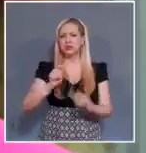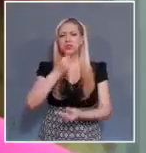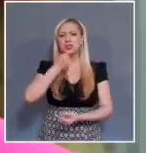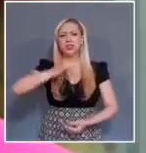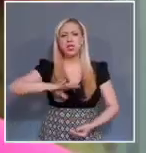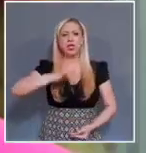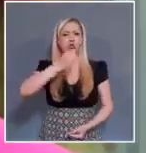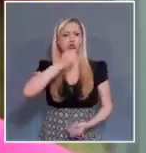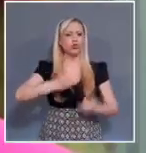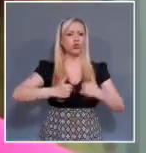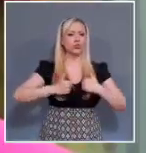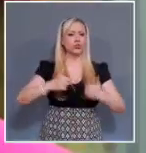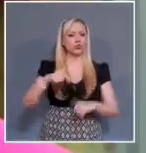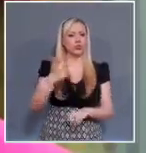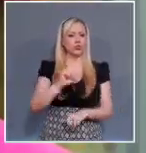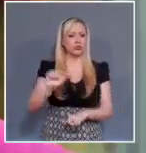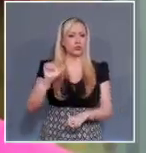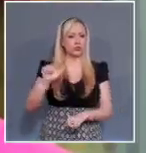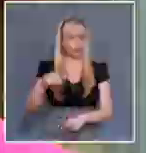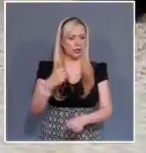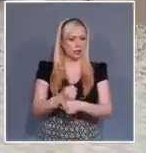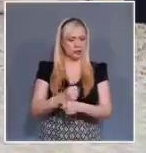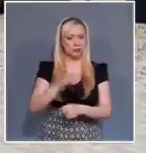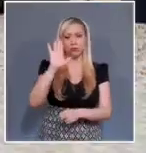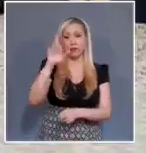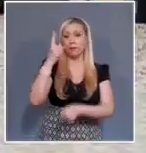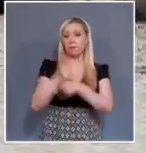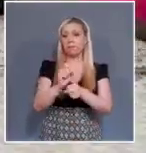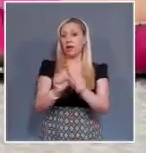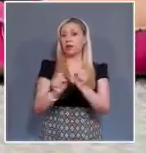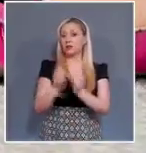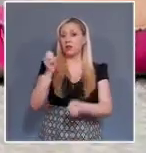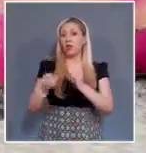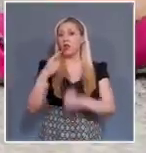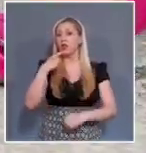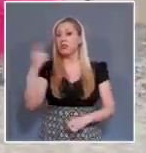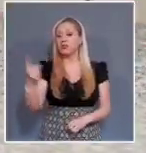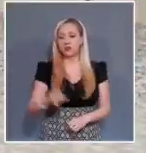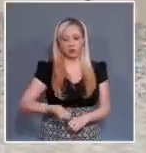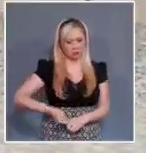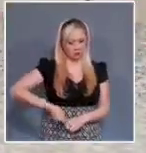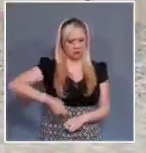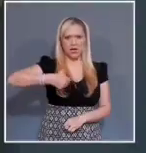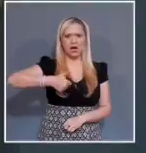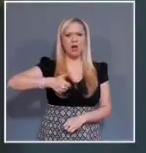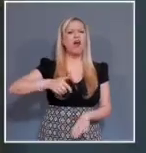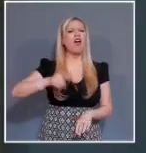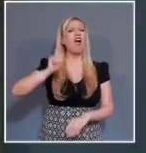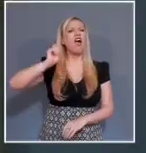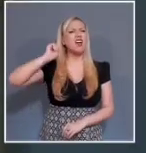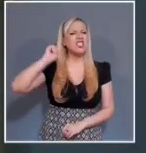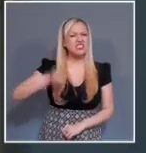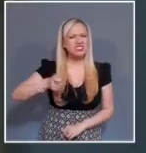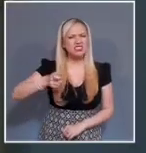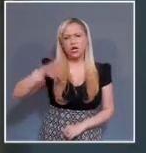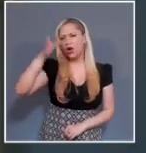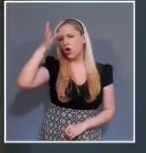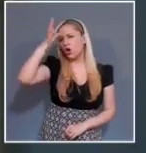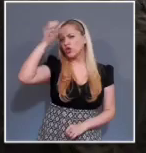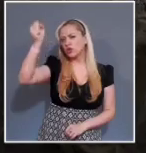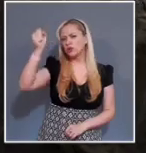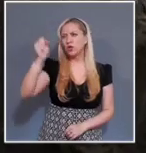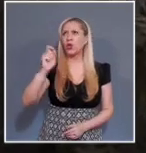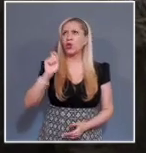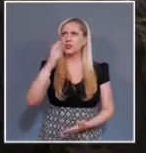primero definió por primera vez Cómo debe entenderse el concepto de delitos sexuales en contra de personas